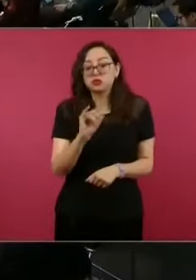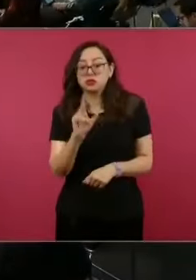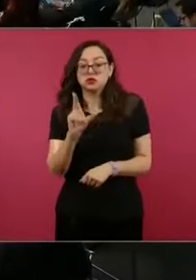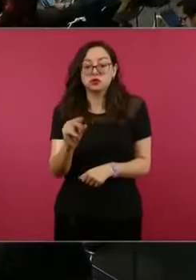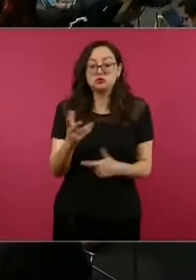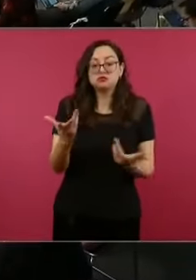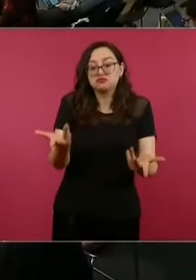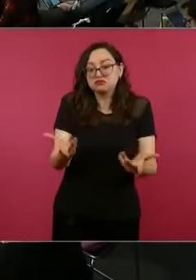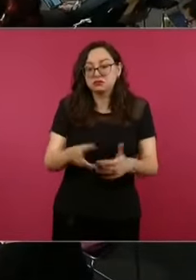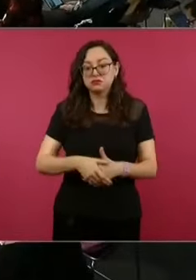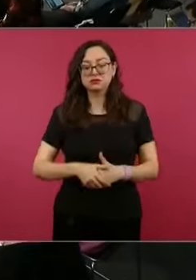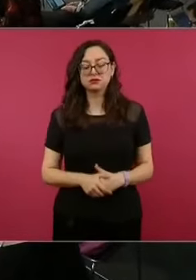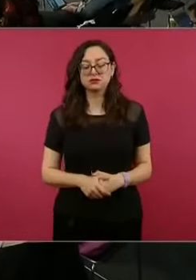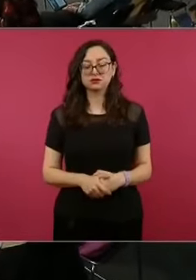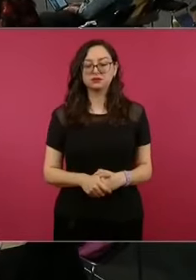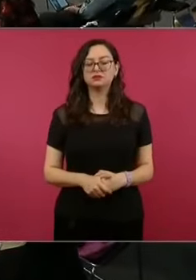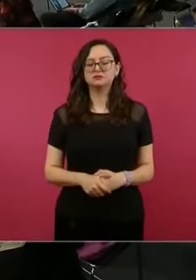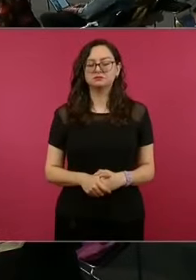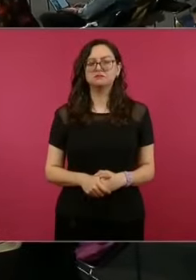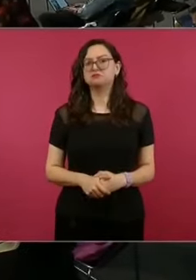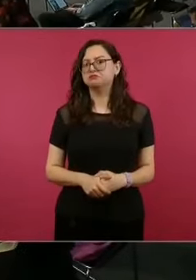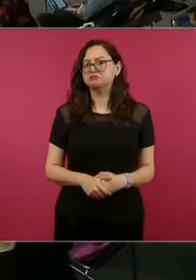Estuvo muy bien el debate.